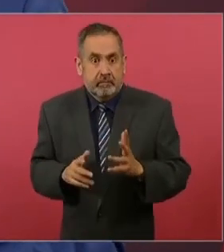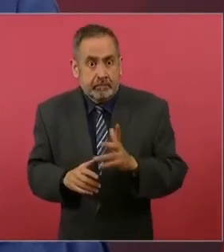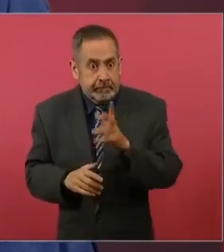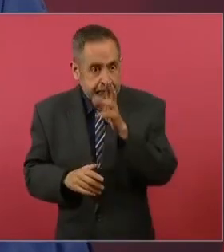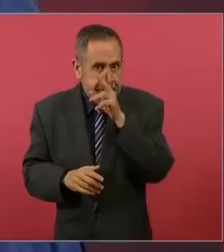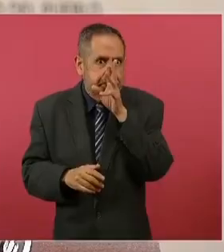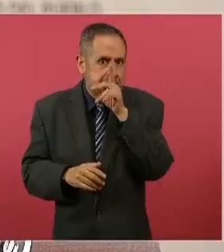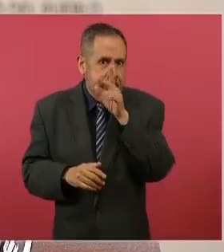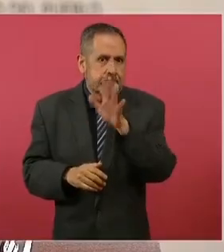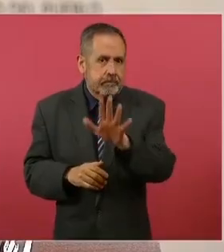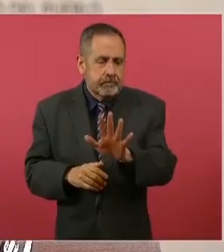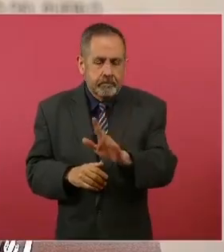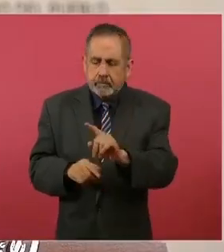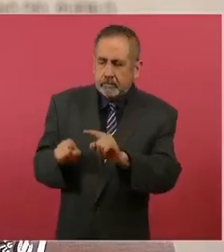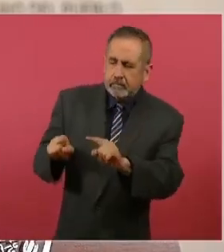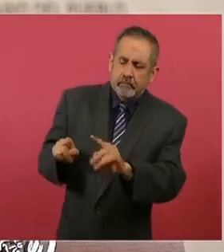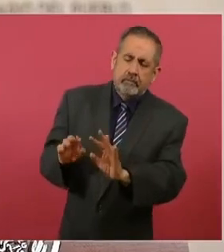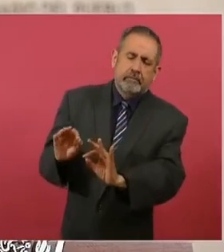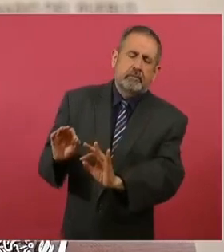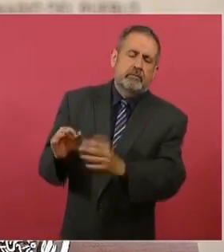Ay, entonces sí diré yo,